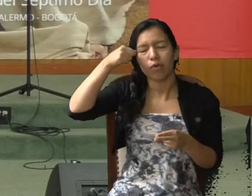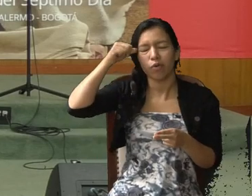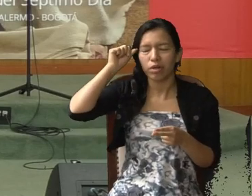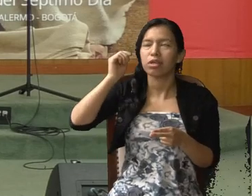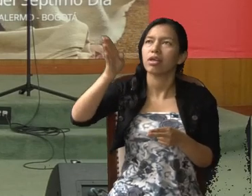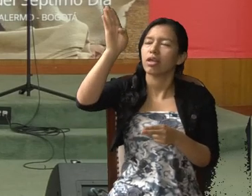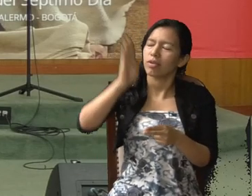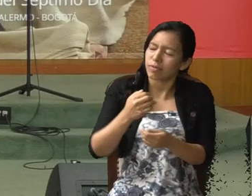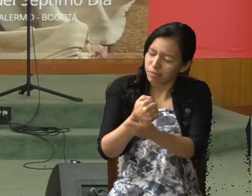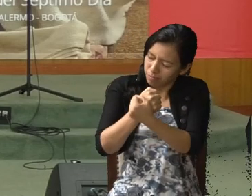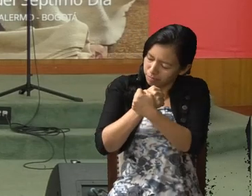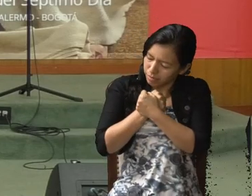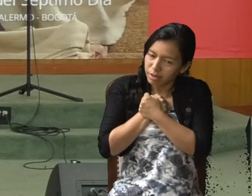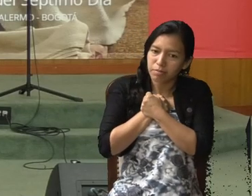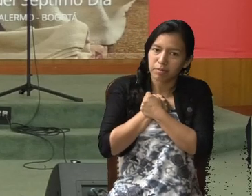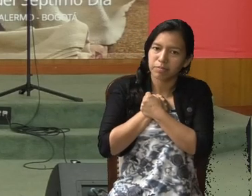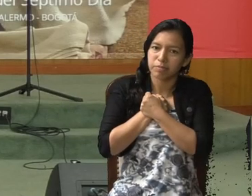la ama realmente.